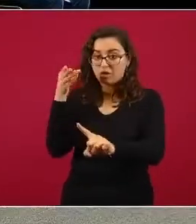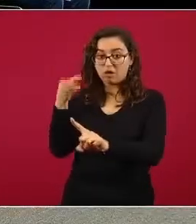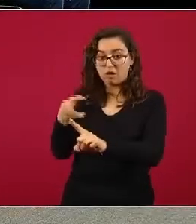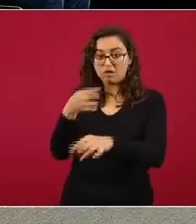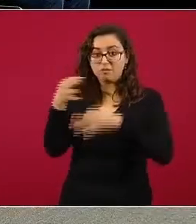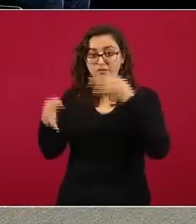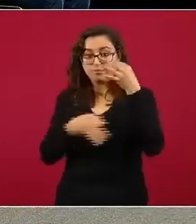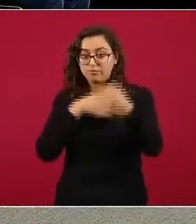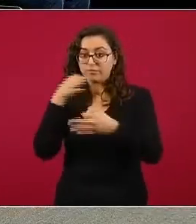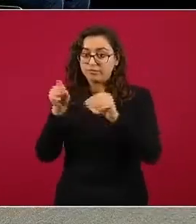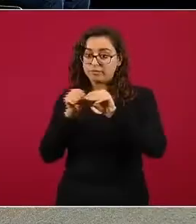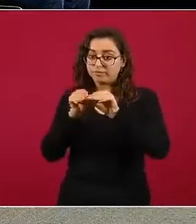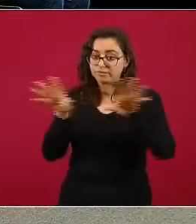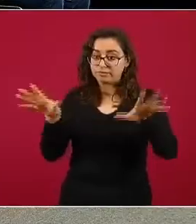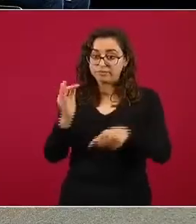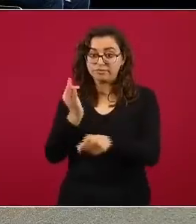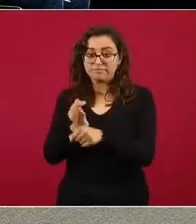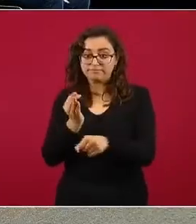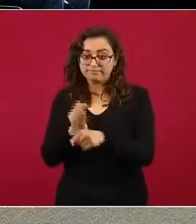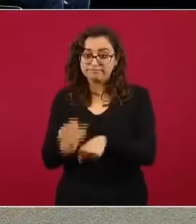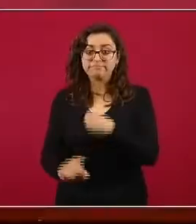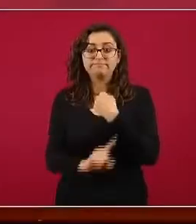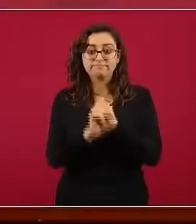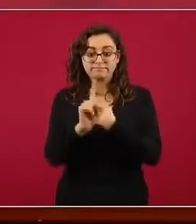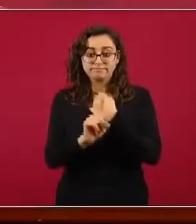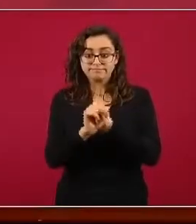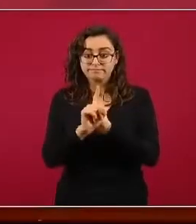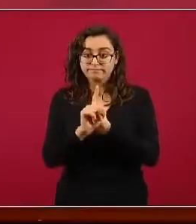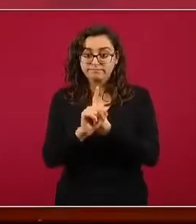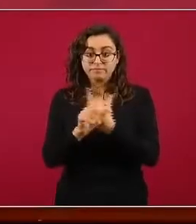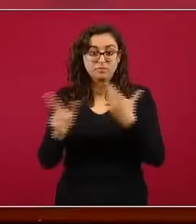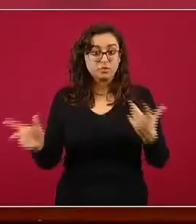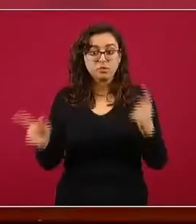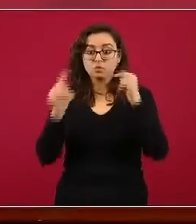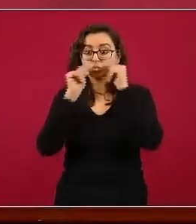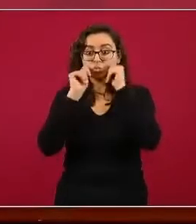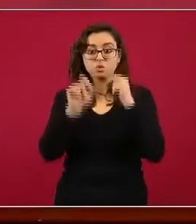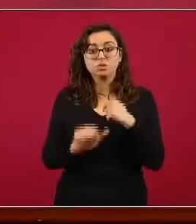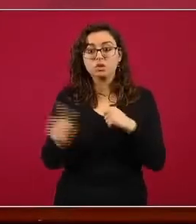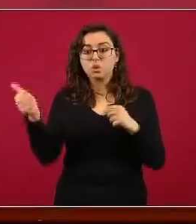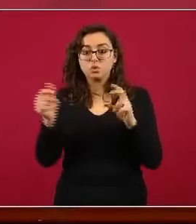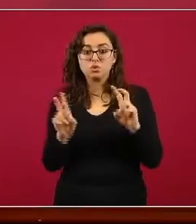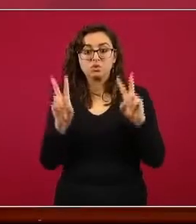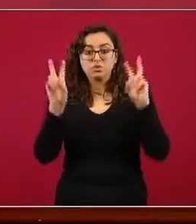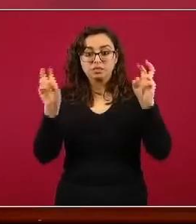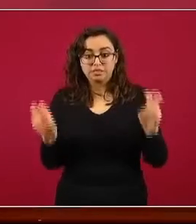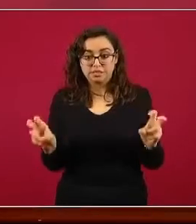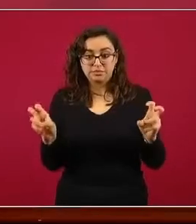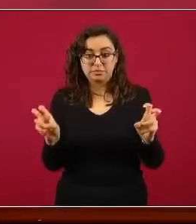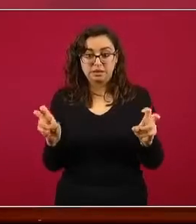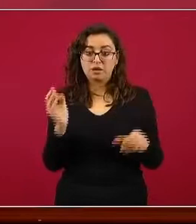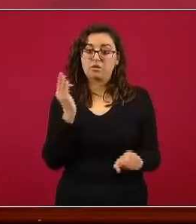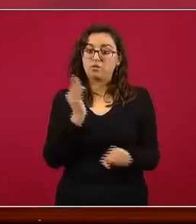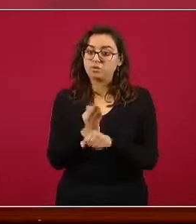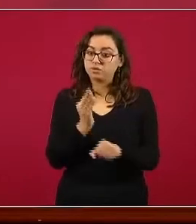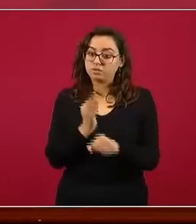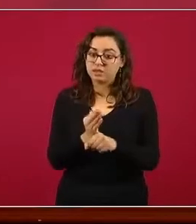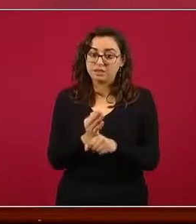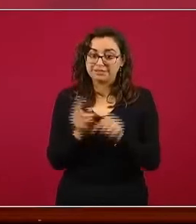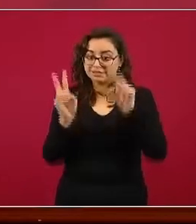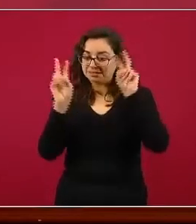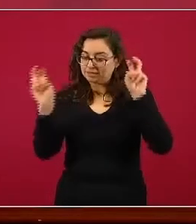atención en lo que se está viviendo. Independientemente de otros temas, lo traten con el mayor